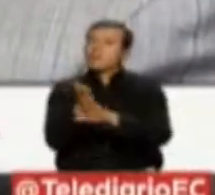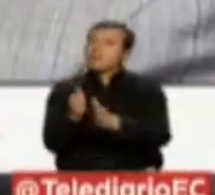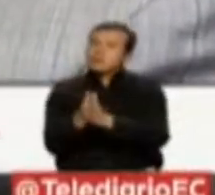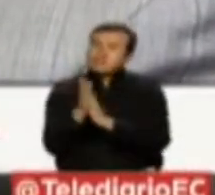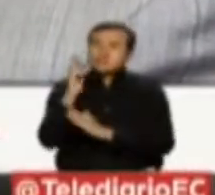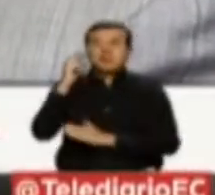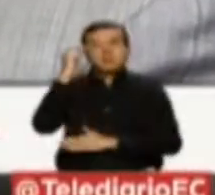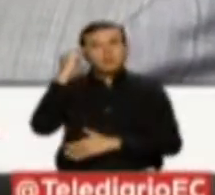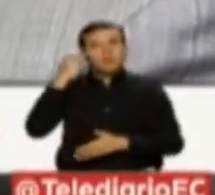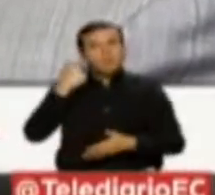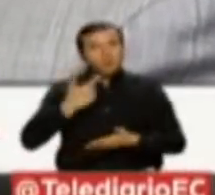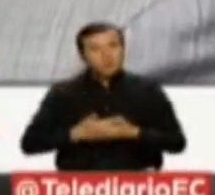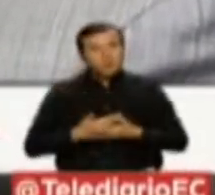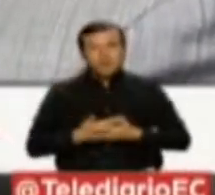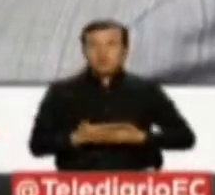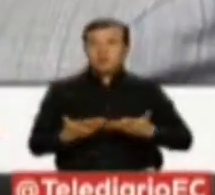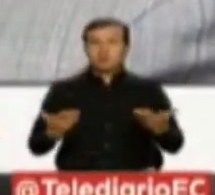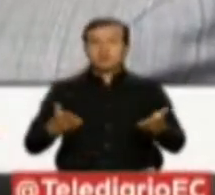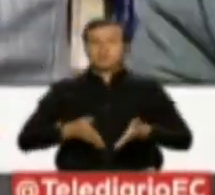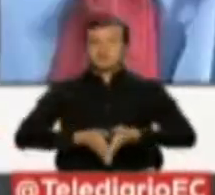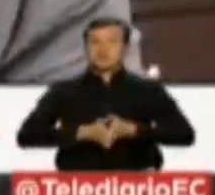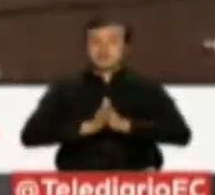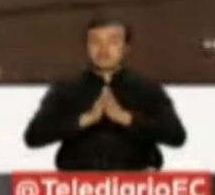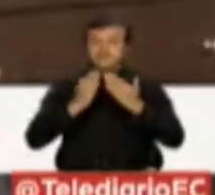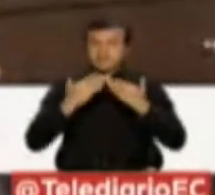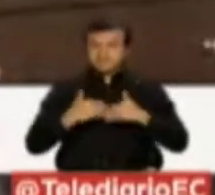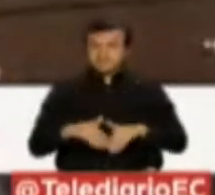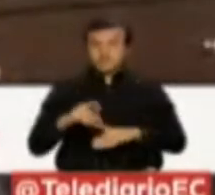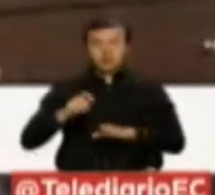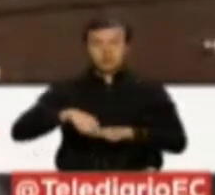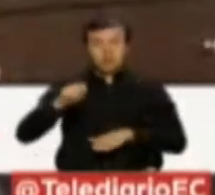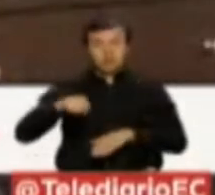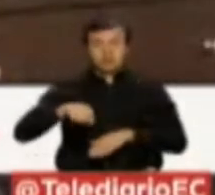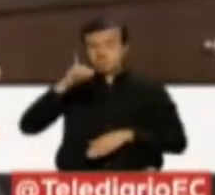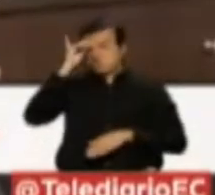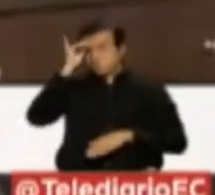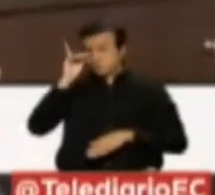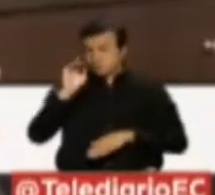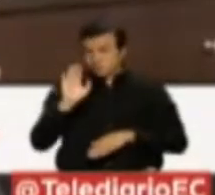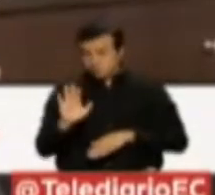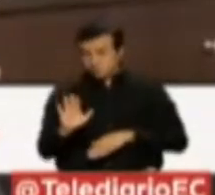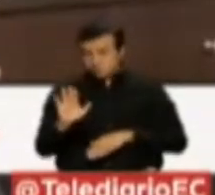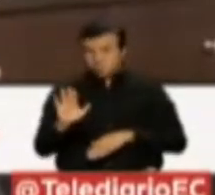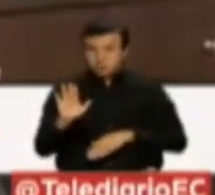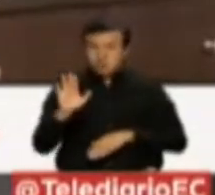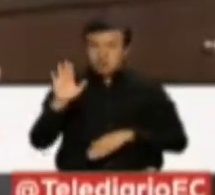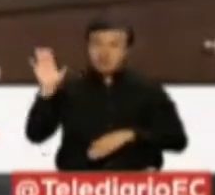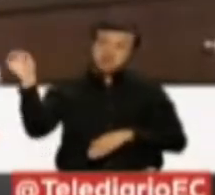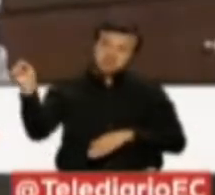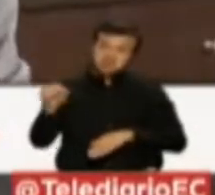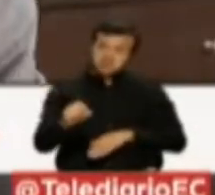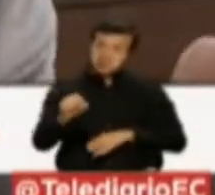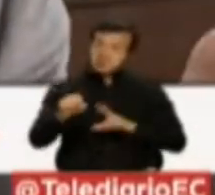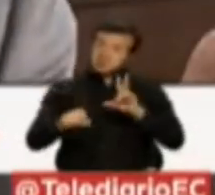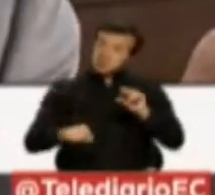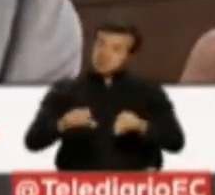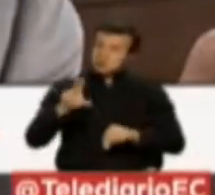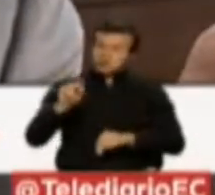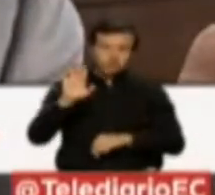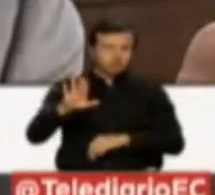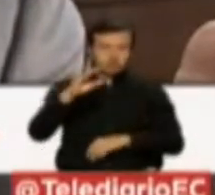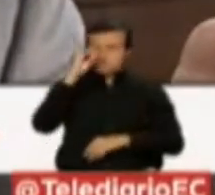razonar, fundamentar y motivar esta petición. Y la jueza definirá si le vincula o no lo vincula.